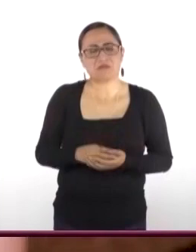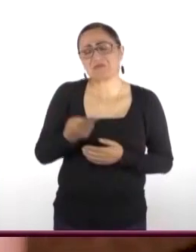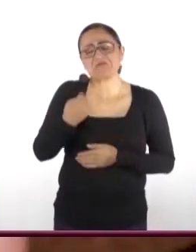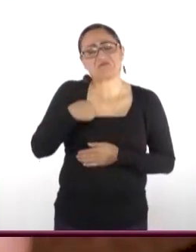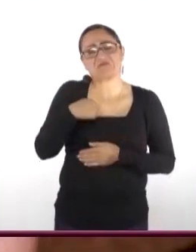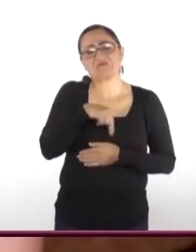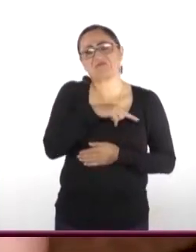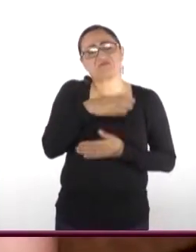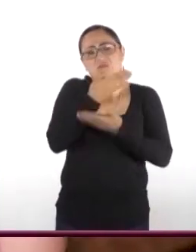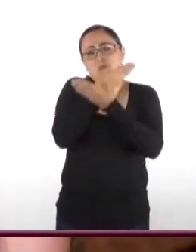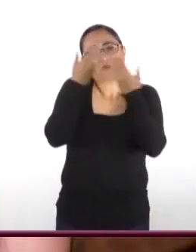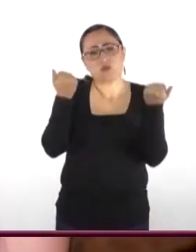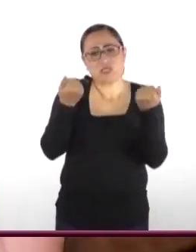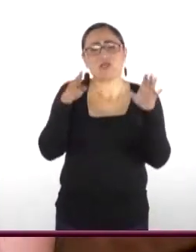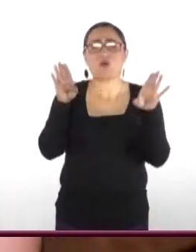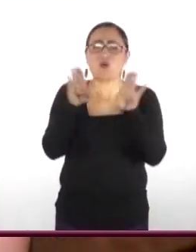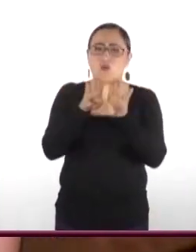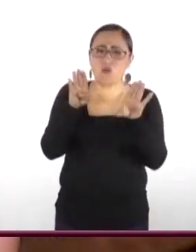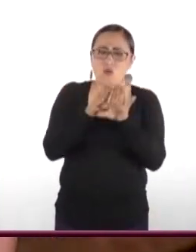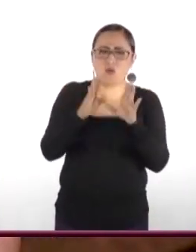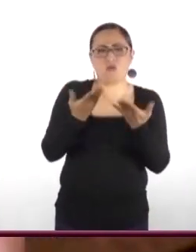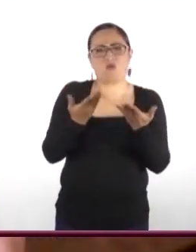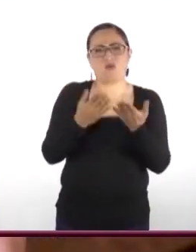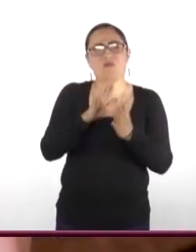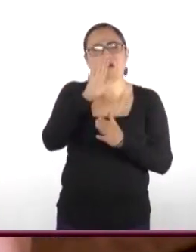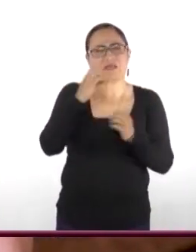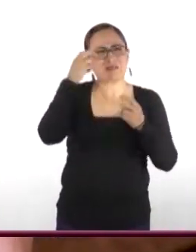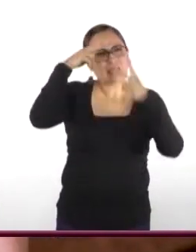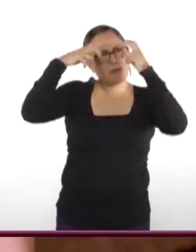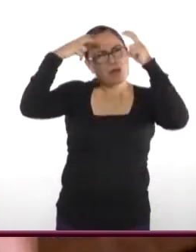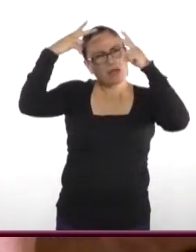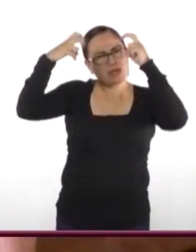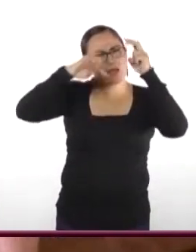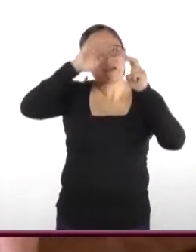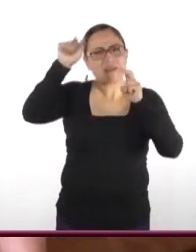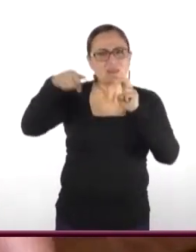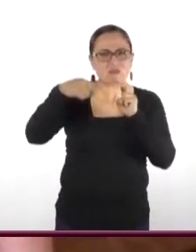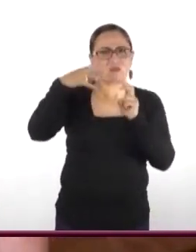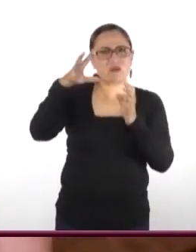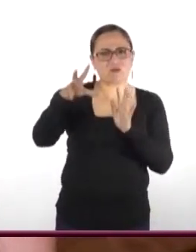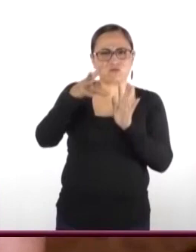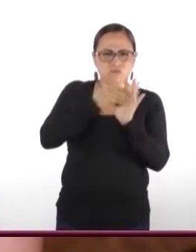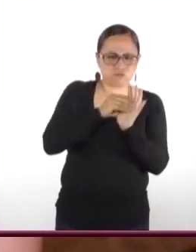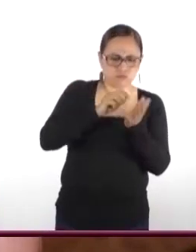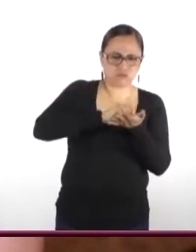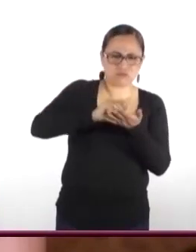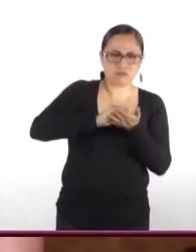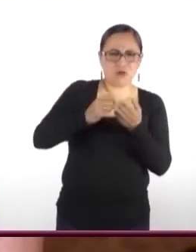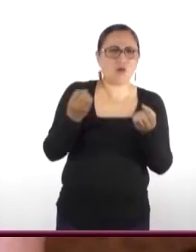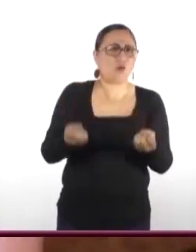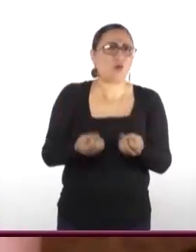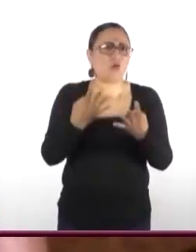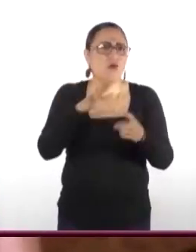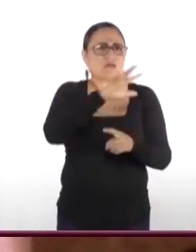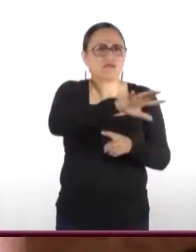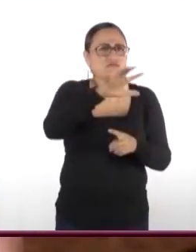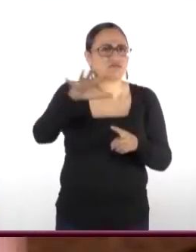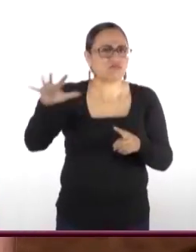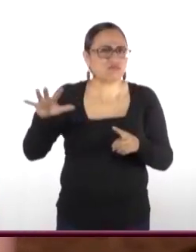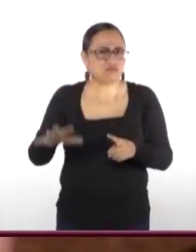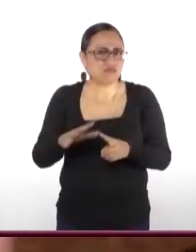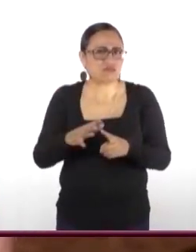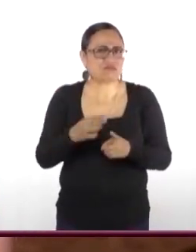inventamos? No sé. Es que ¿cómo pudo retratar mundos imaginarios? Al final de cuentas, ¿cuántas